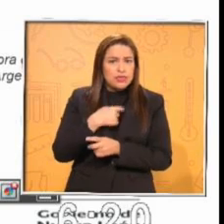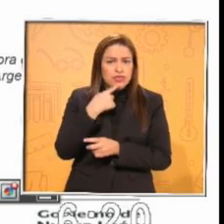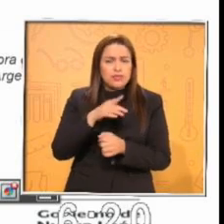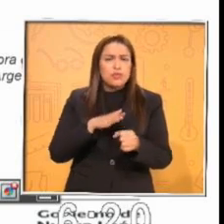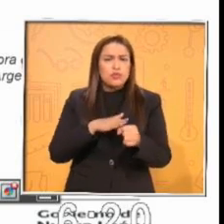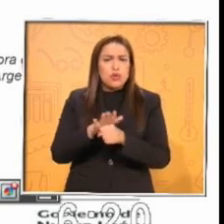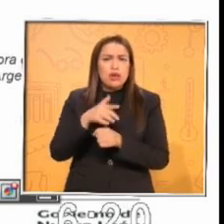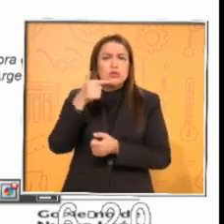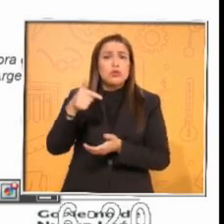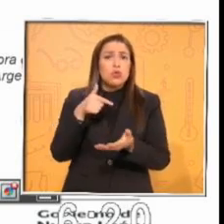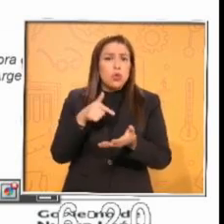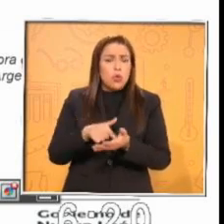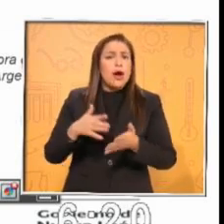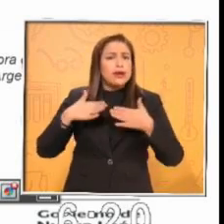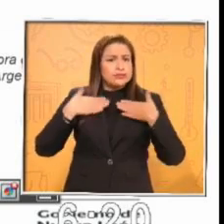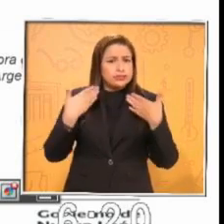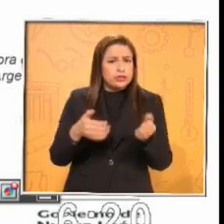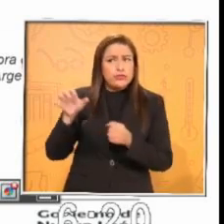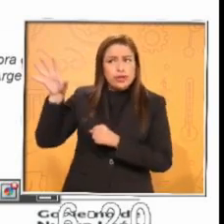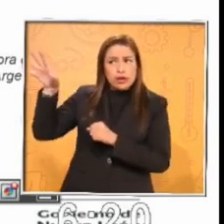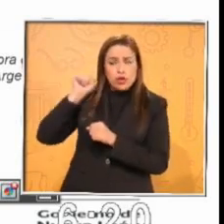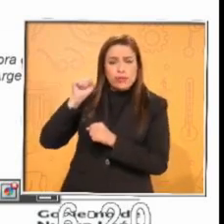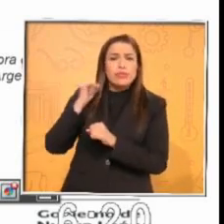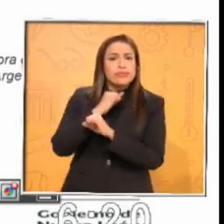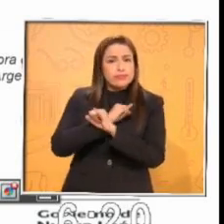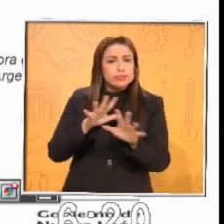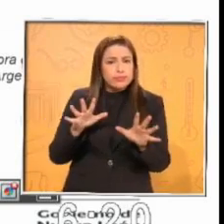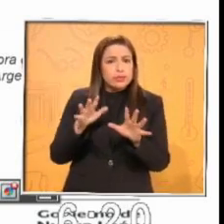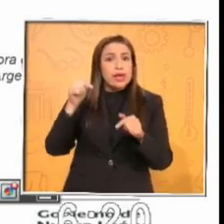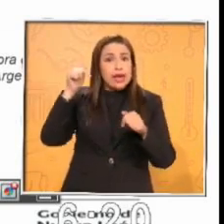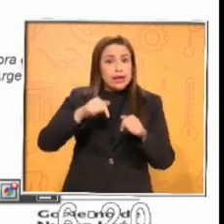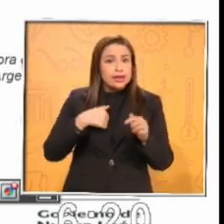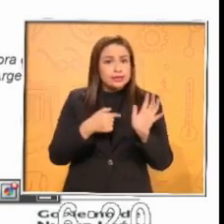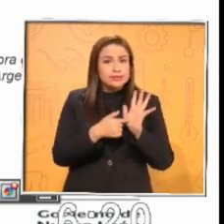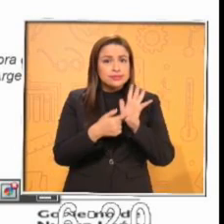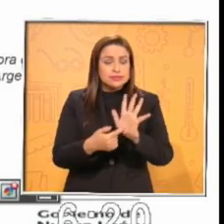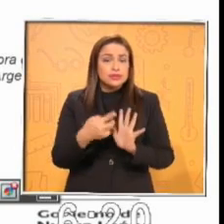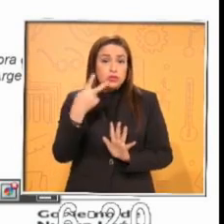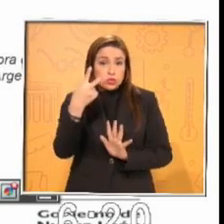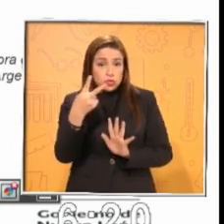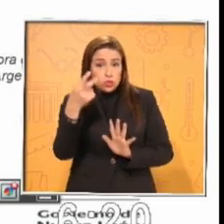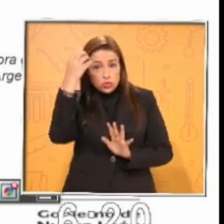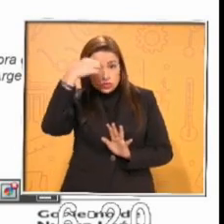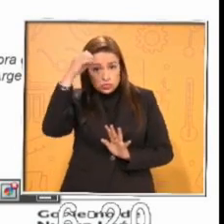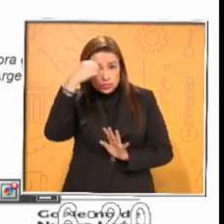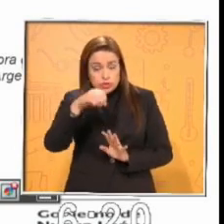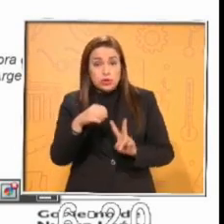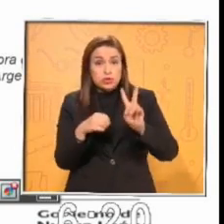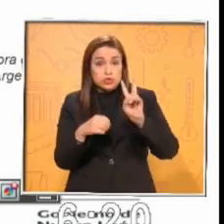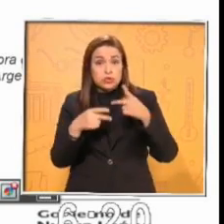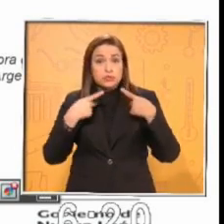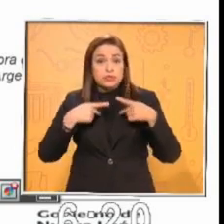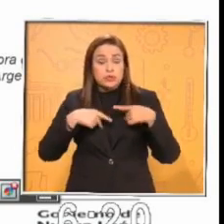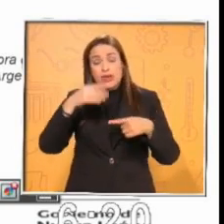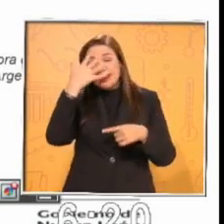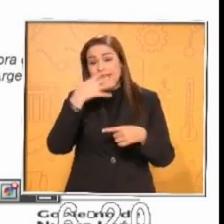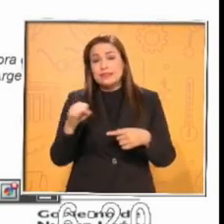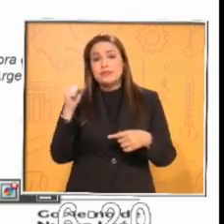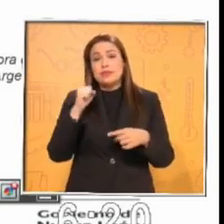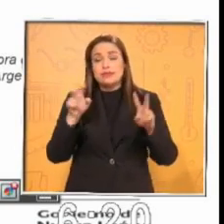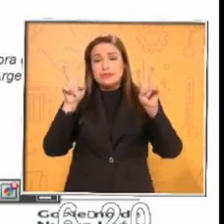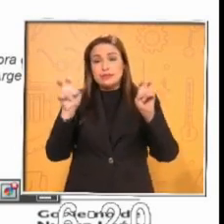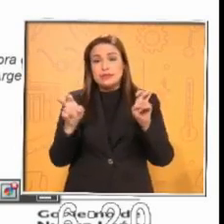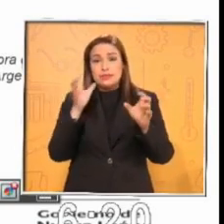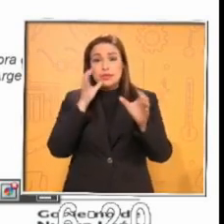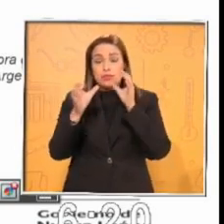confiables de información. Aquí traje dos opiniones de dos especialistas en el tema de comunicación